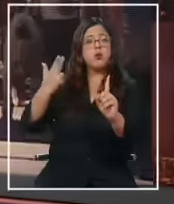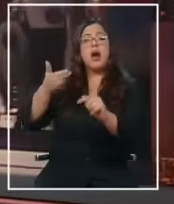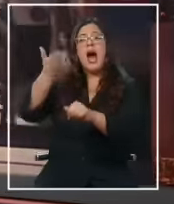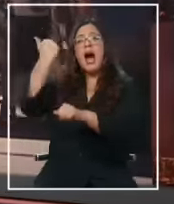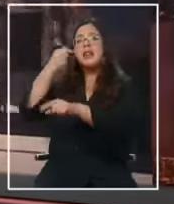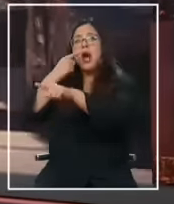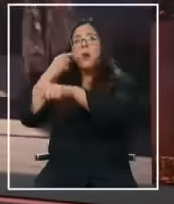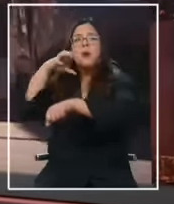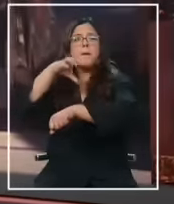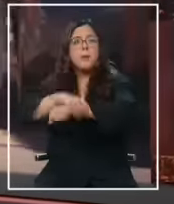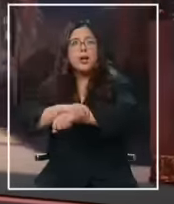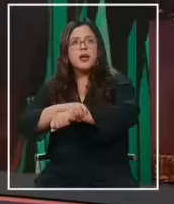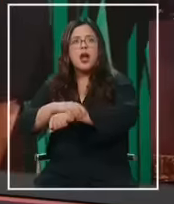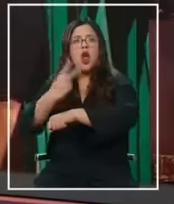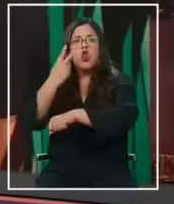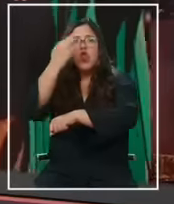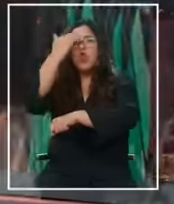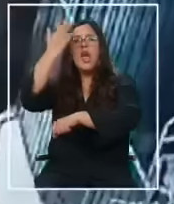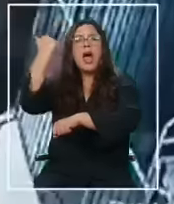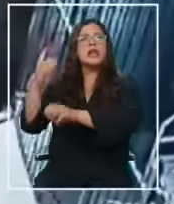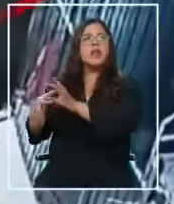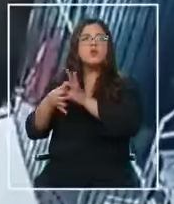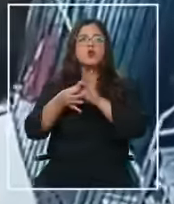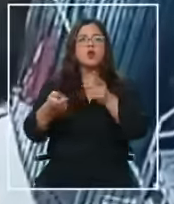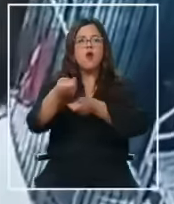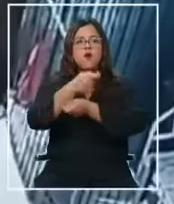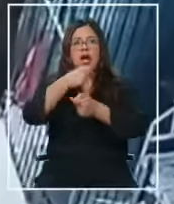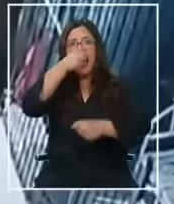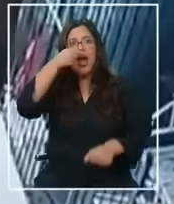días por tráfico de drogas.